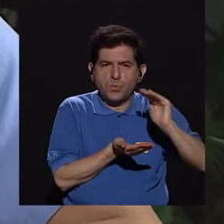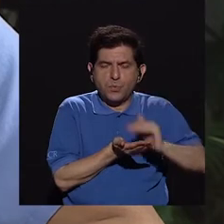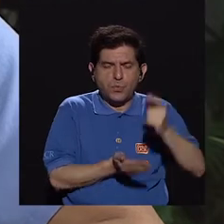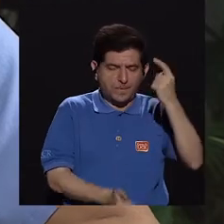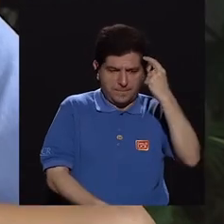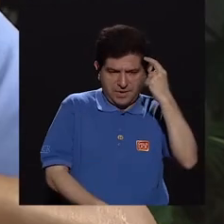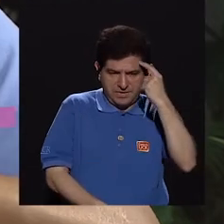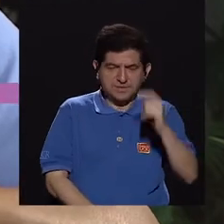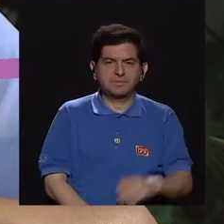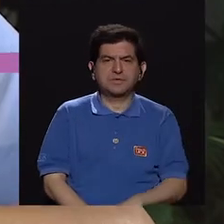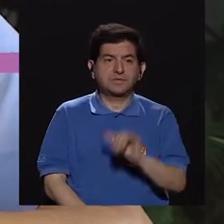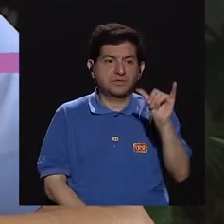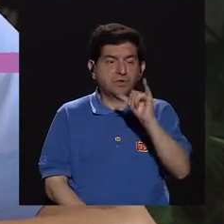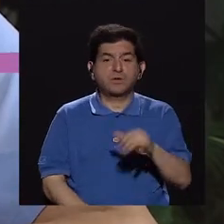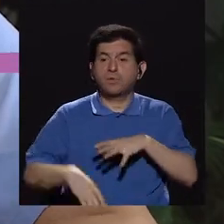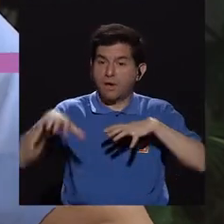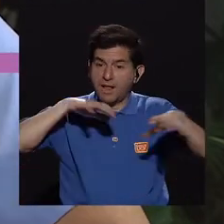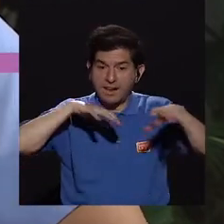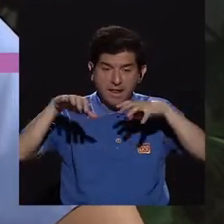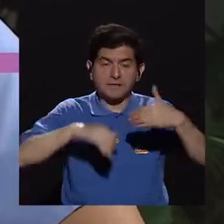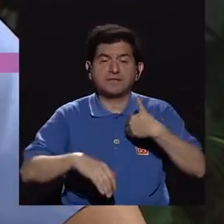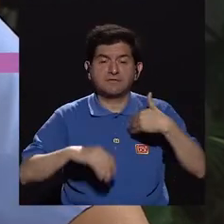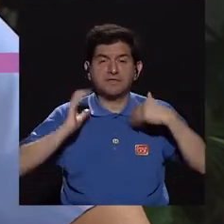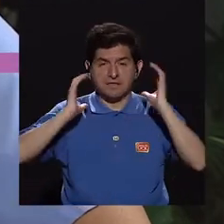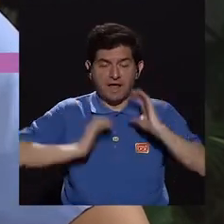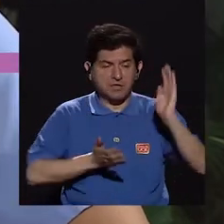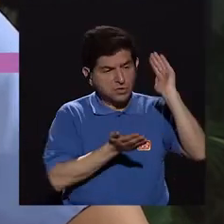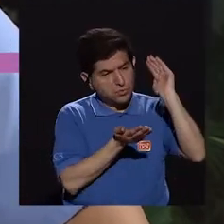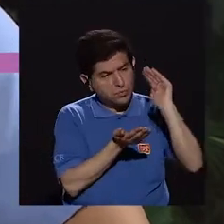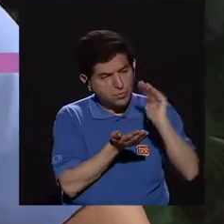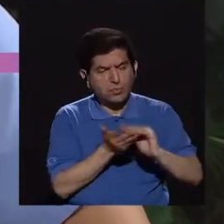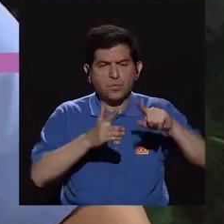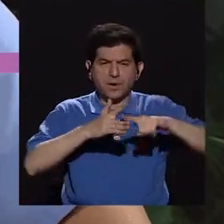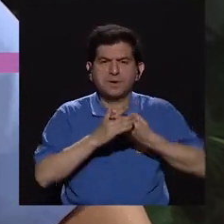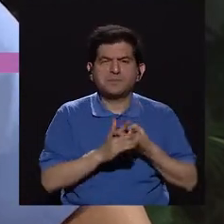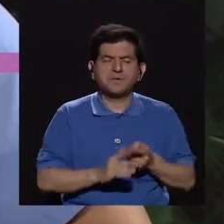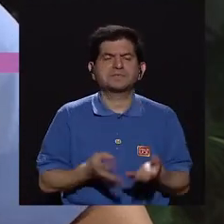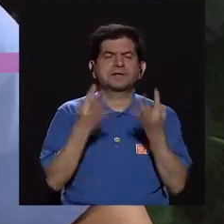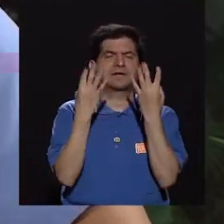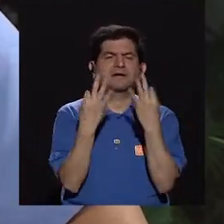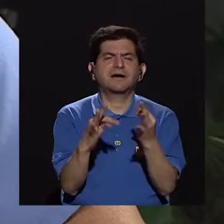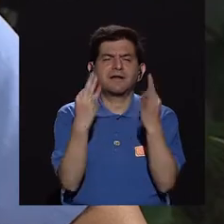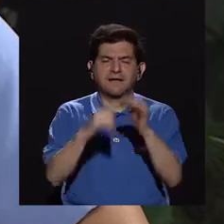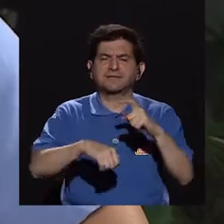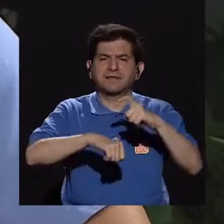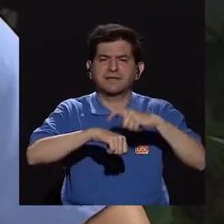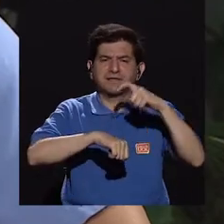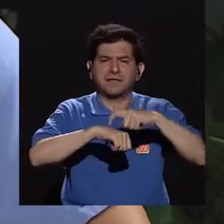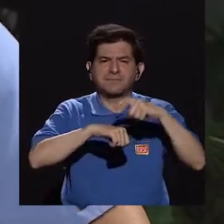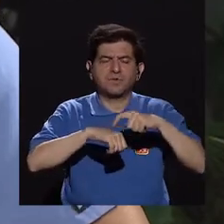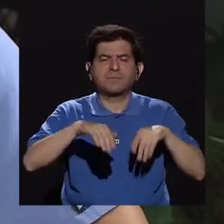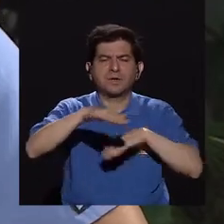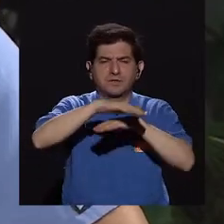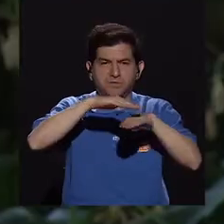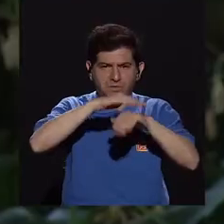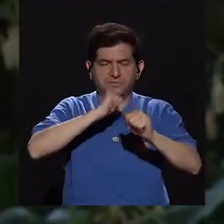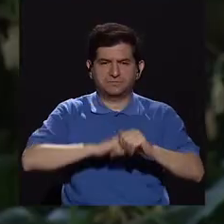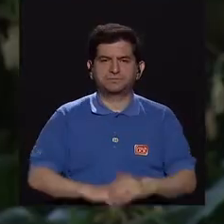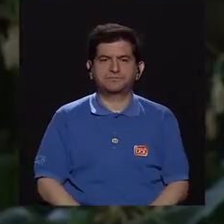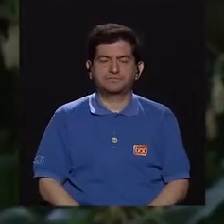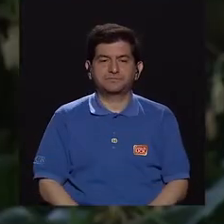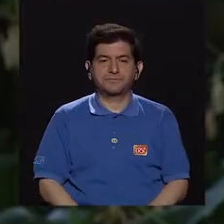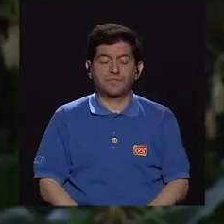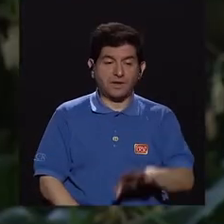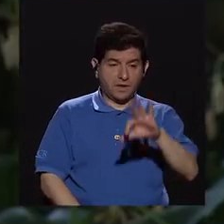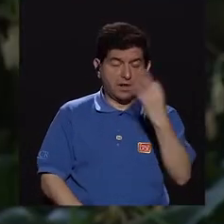de pensamientos y la cantidad de actividad que tiene nuestro cuerpo para empezar a buscar ese momento de base.